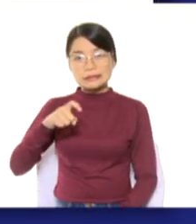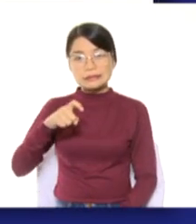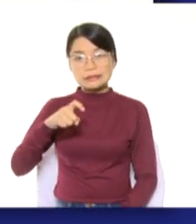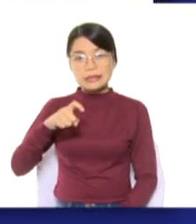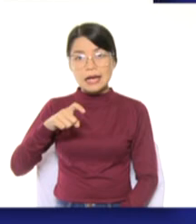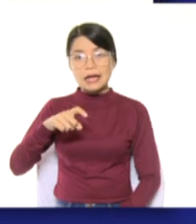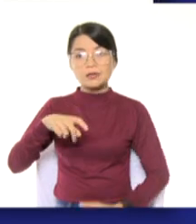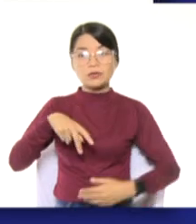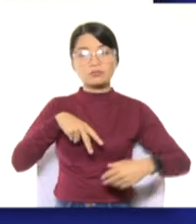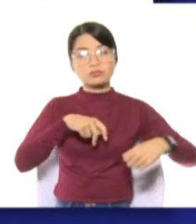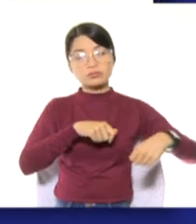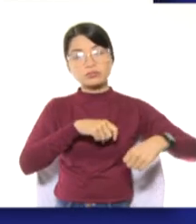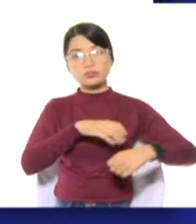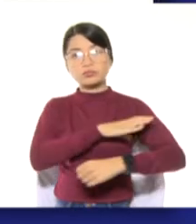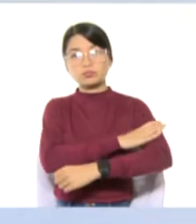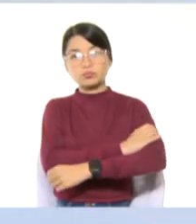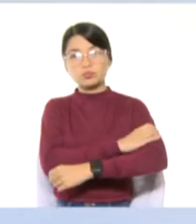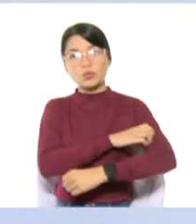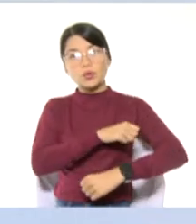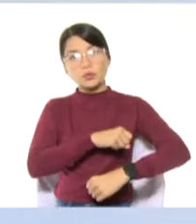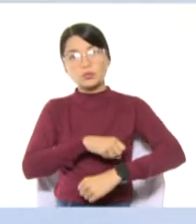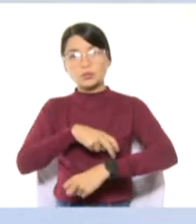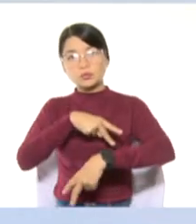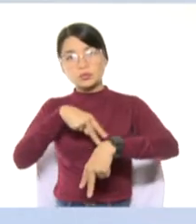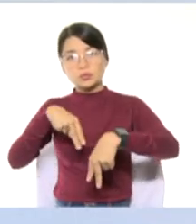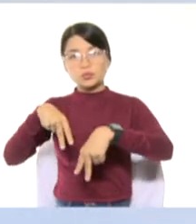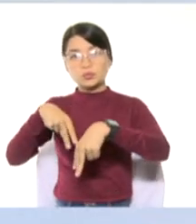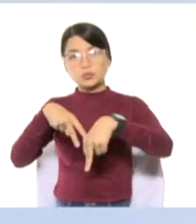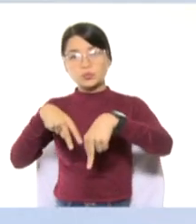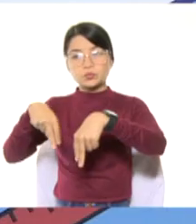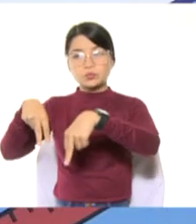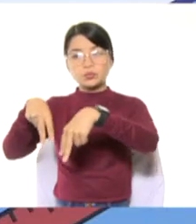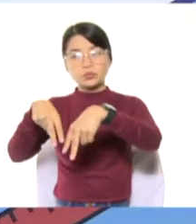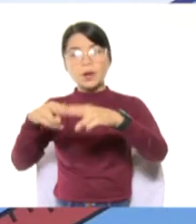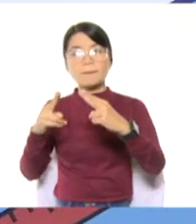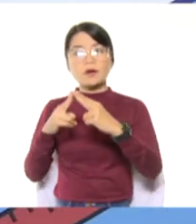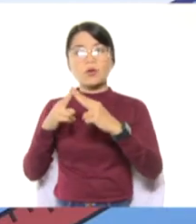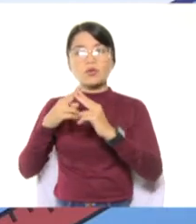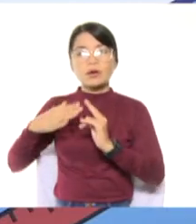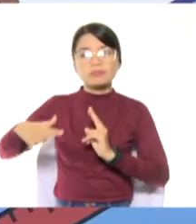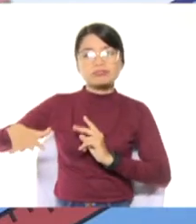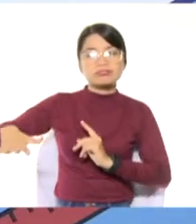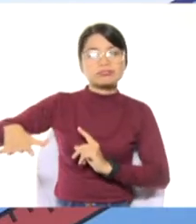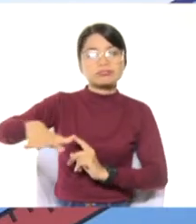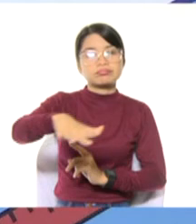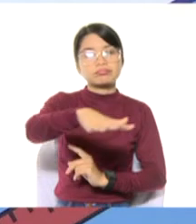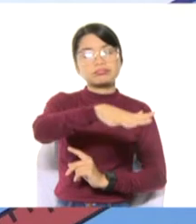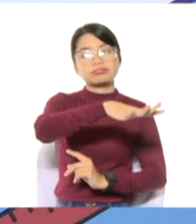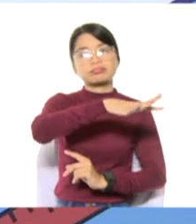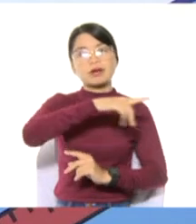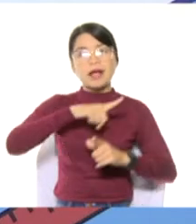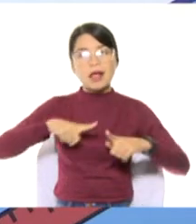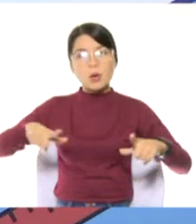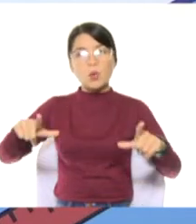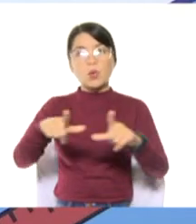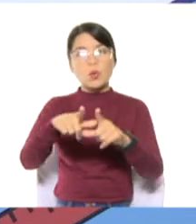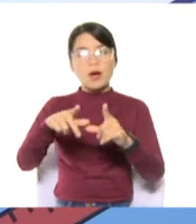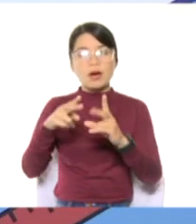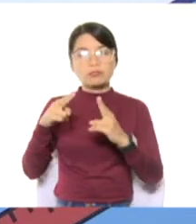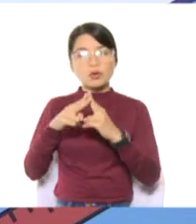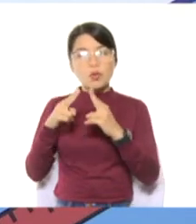con el estudiante para el rastreo del espacio y para que ellos puedan conocer y explorar el espacio en el cual se van a desenvolver.